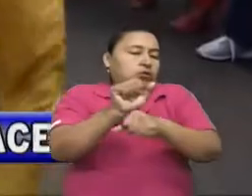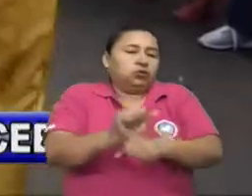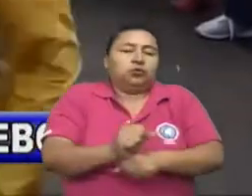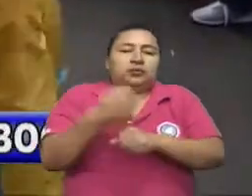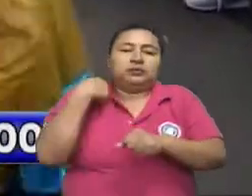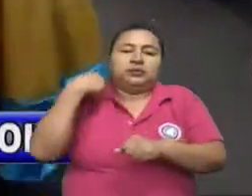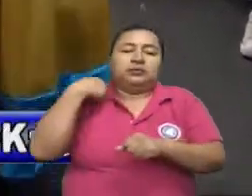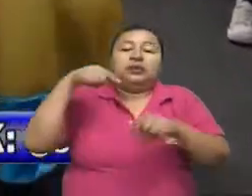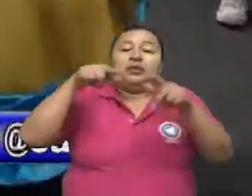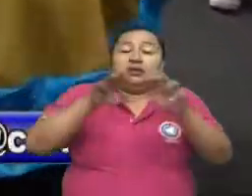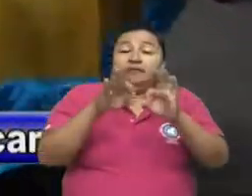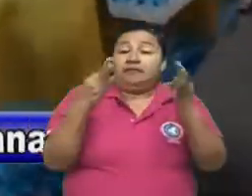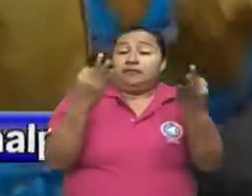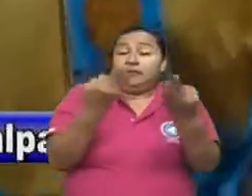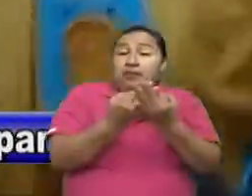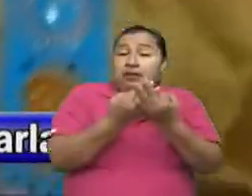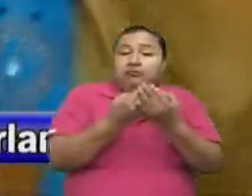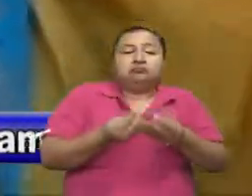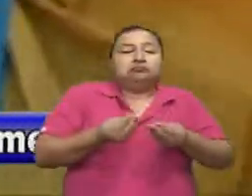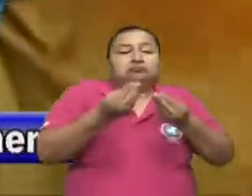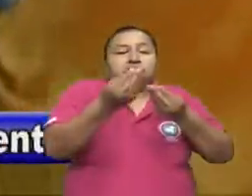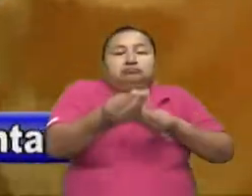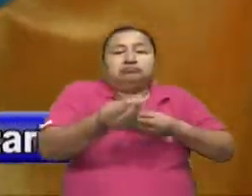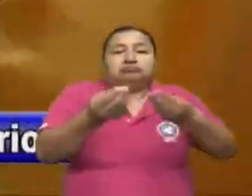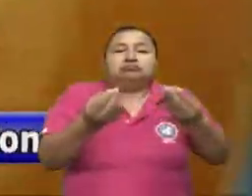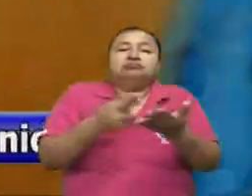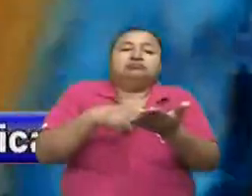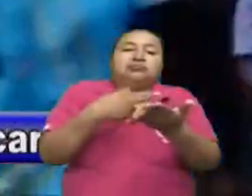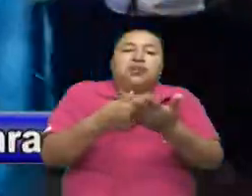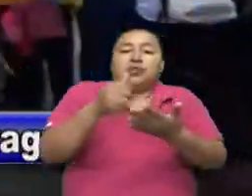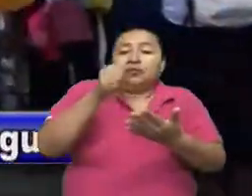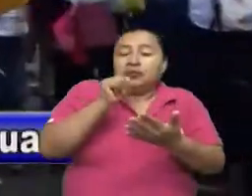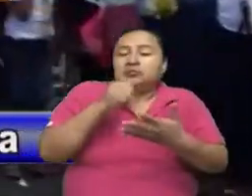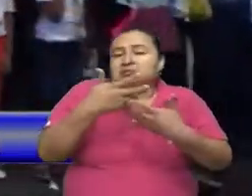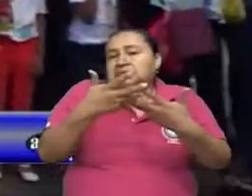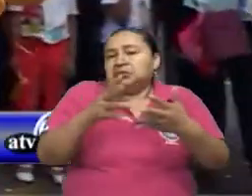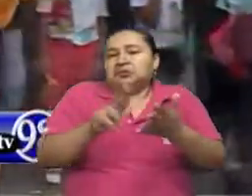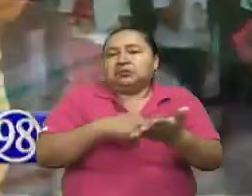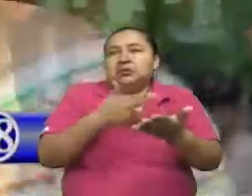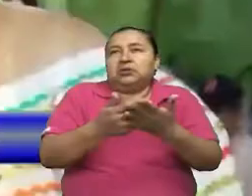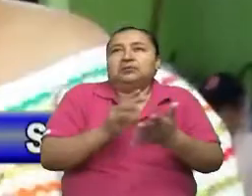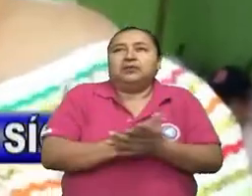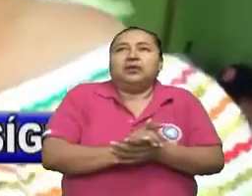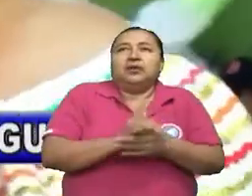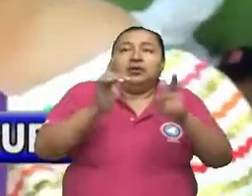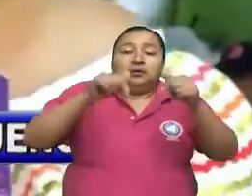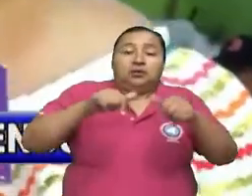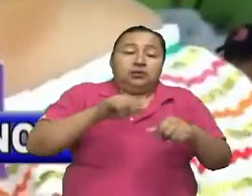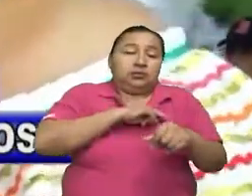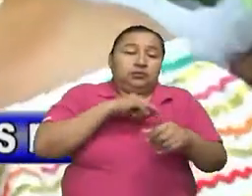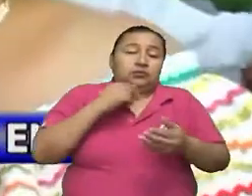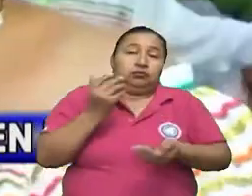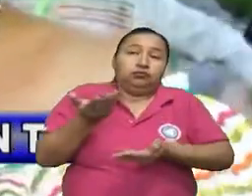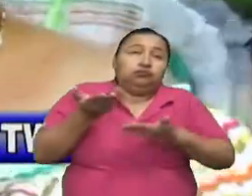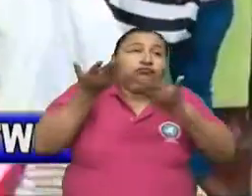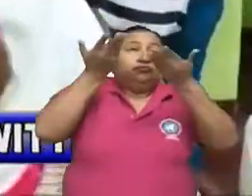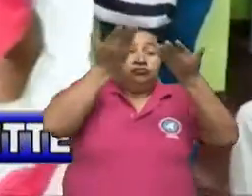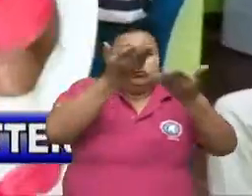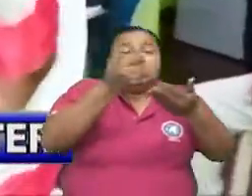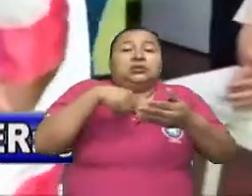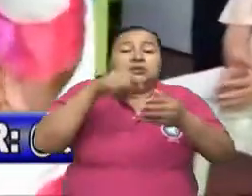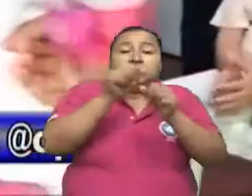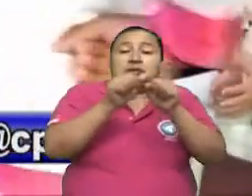a lo que las familias entregan un brindis en agradecimiento. Hoy estamos con nuestra subida de nuestro santo patrono